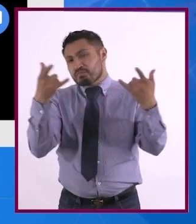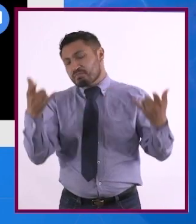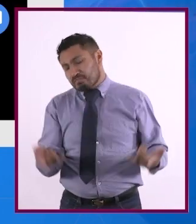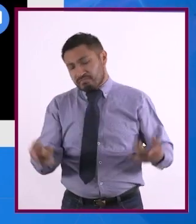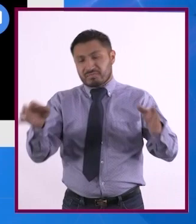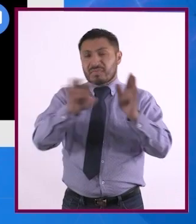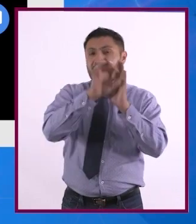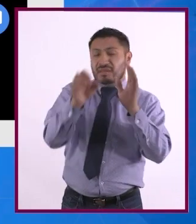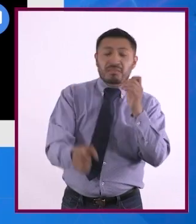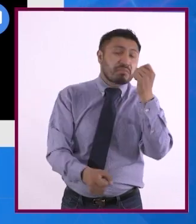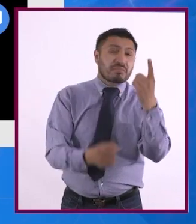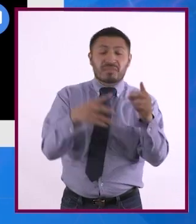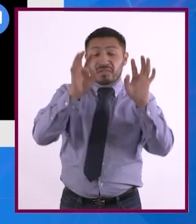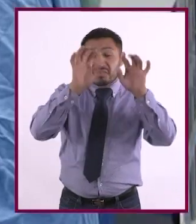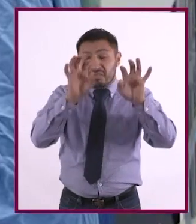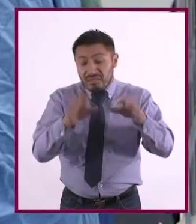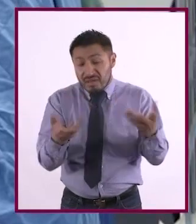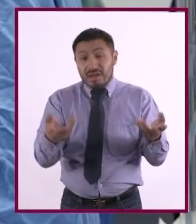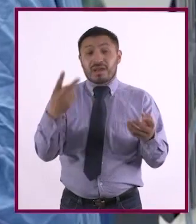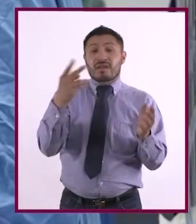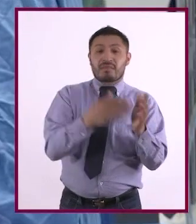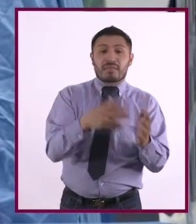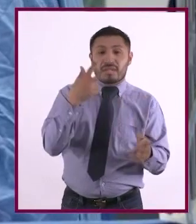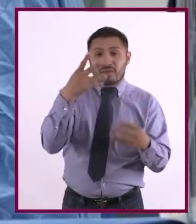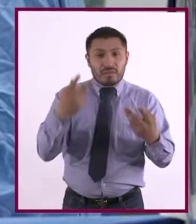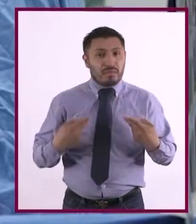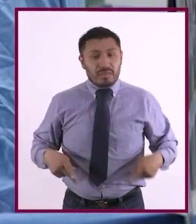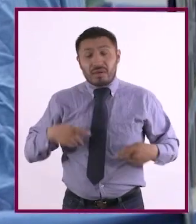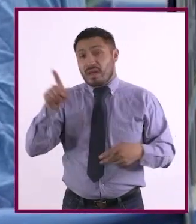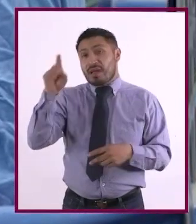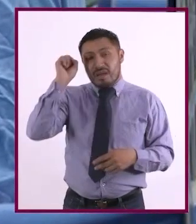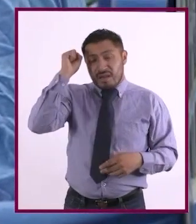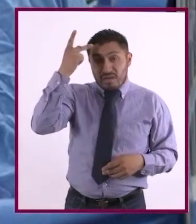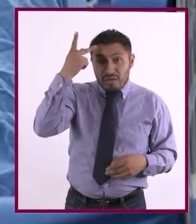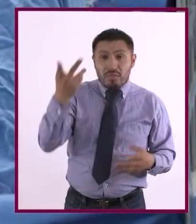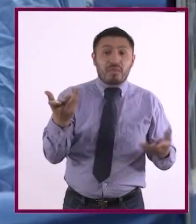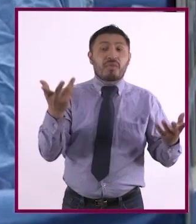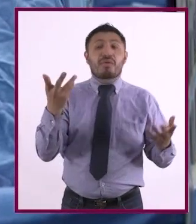algunos casos registrados en el año 2008 en la ciudad de San Luis Potosí,